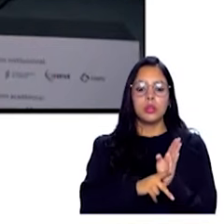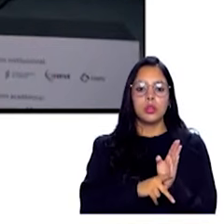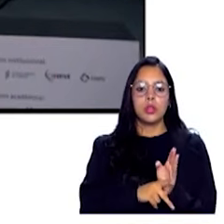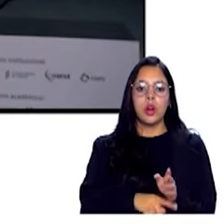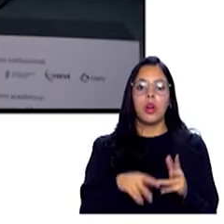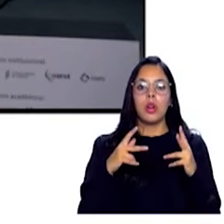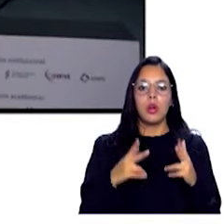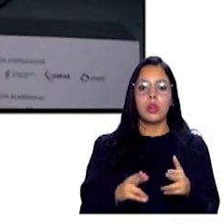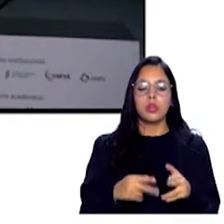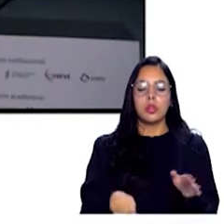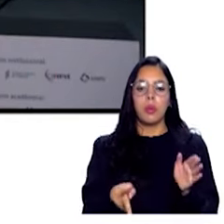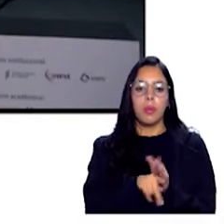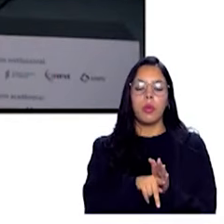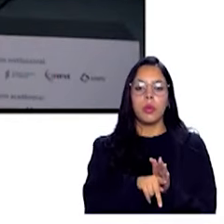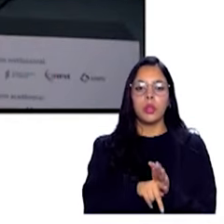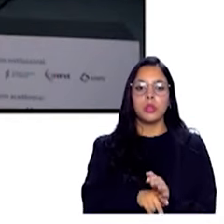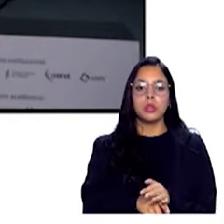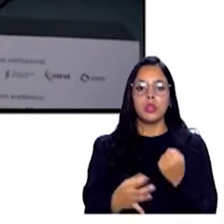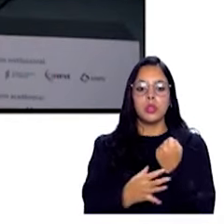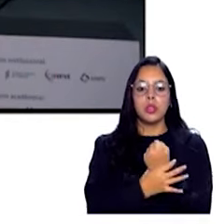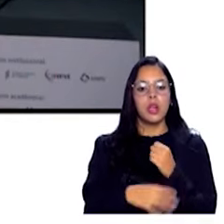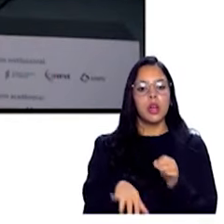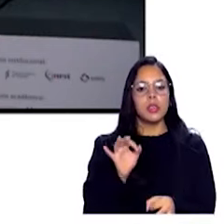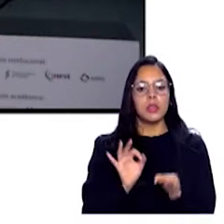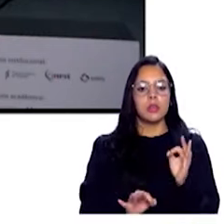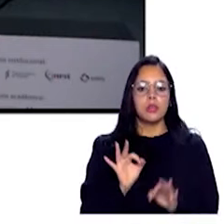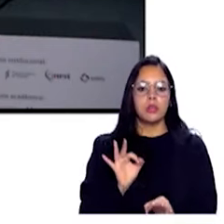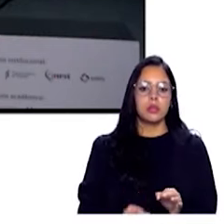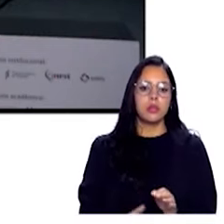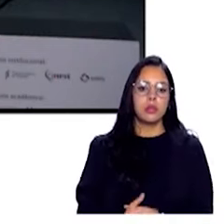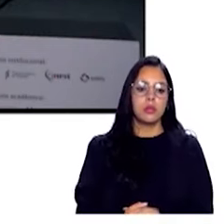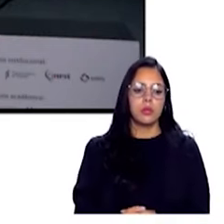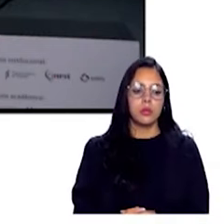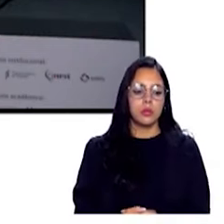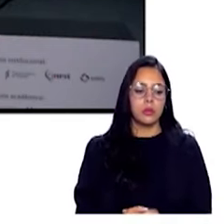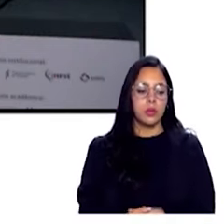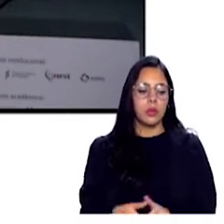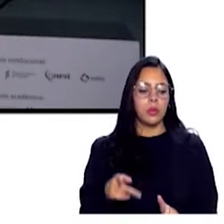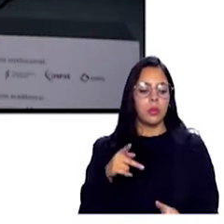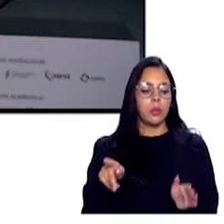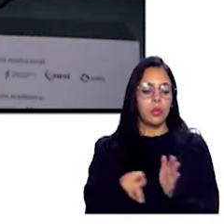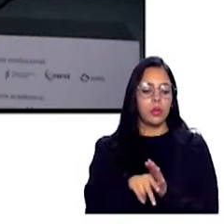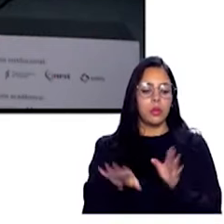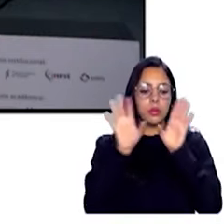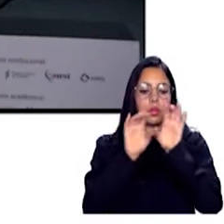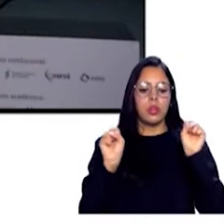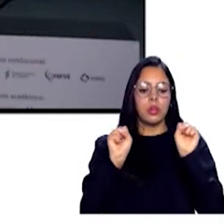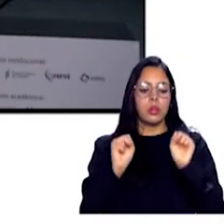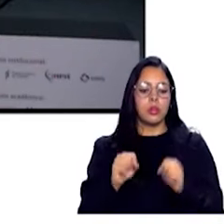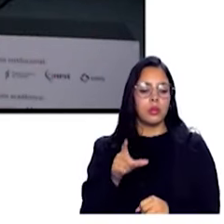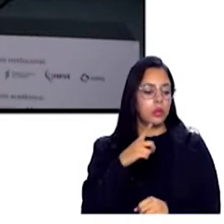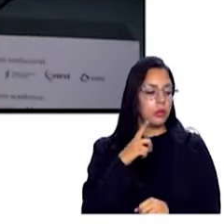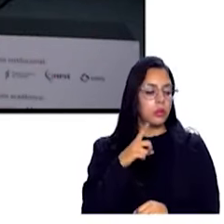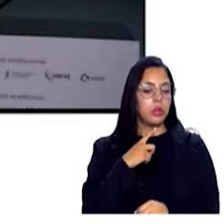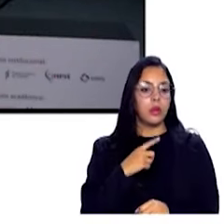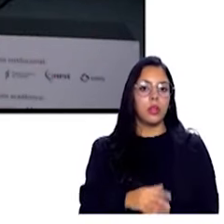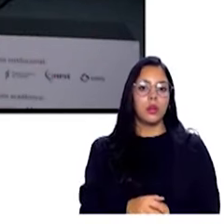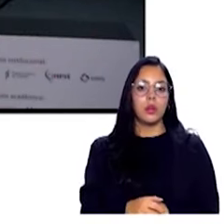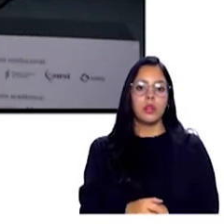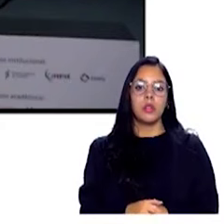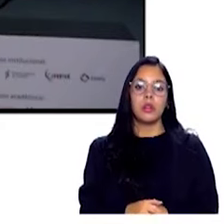régimen de creación de tribales de casa corri pare suerte en aleman en